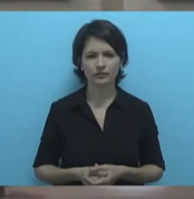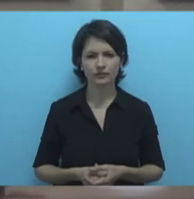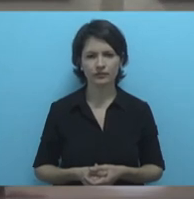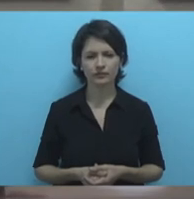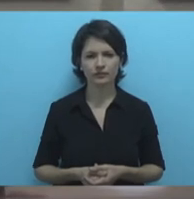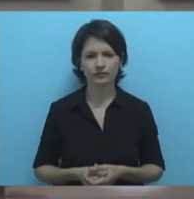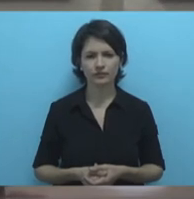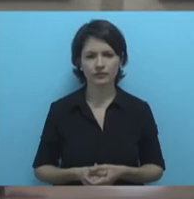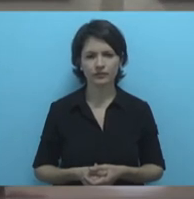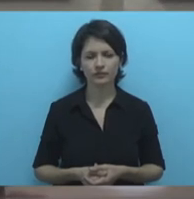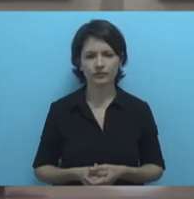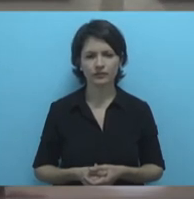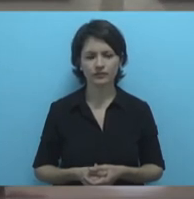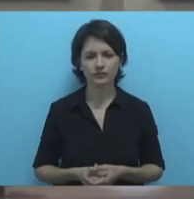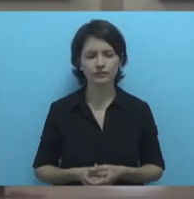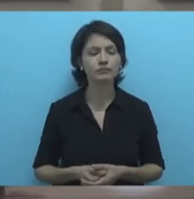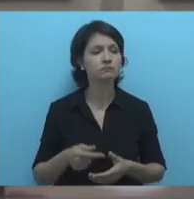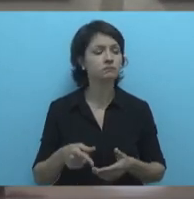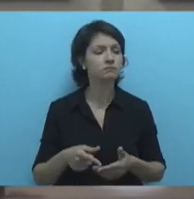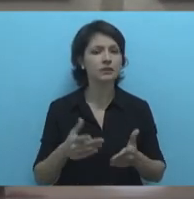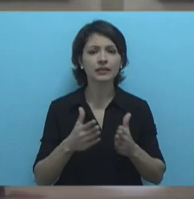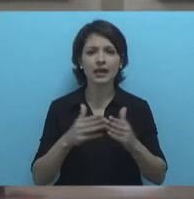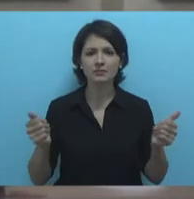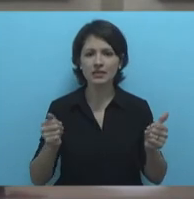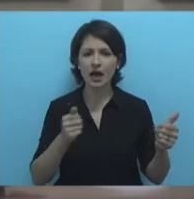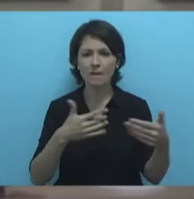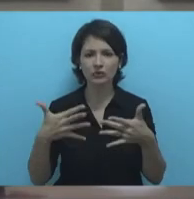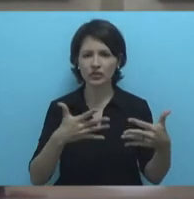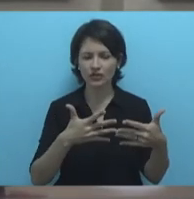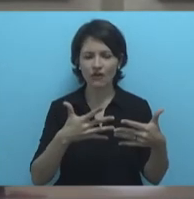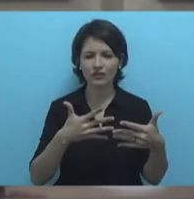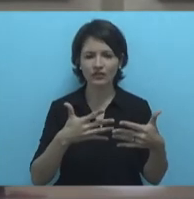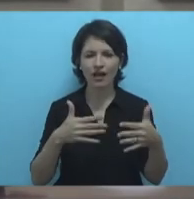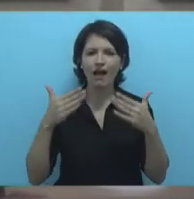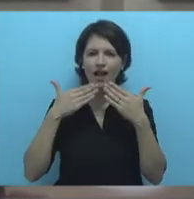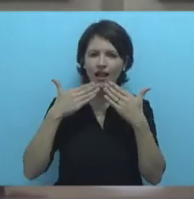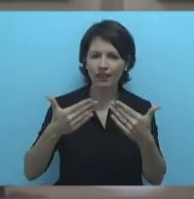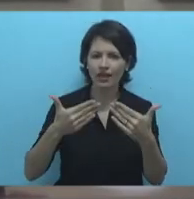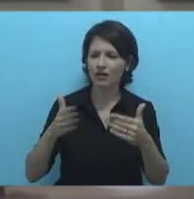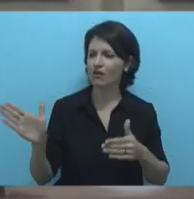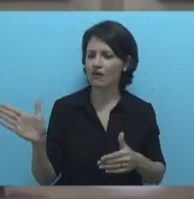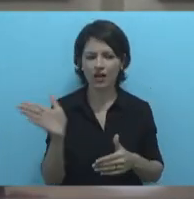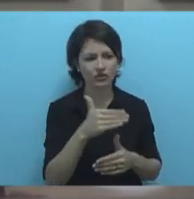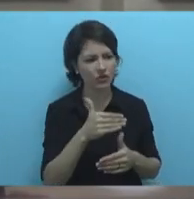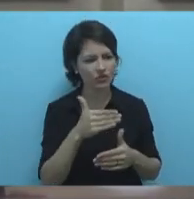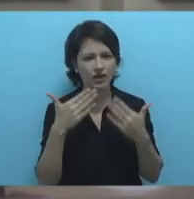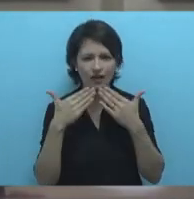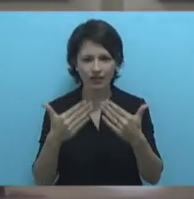hemos llegado al final de esta sesión así que agradezco a todos los